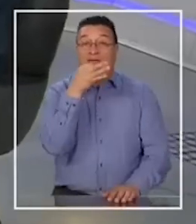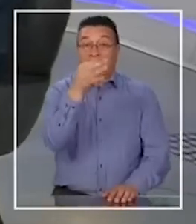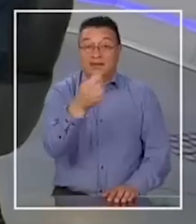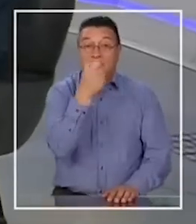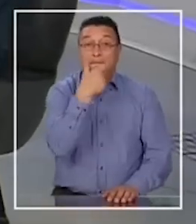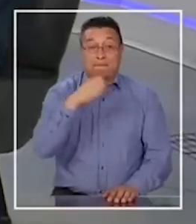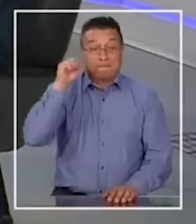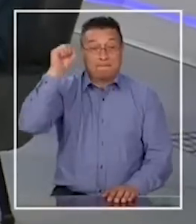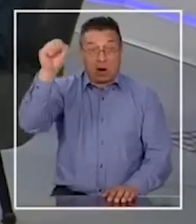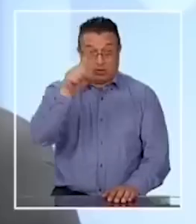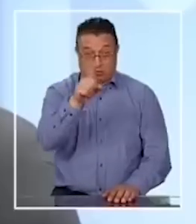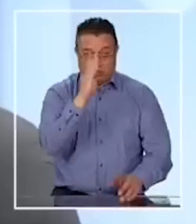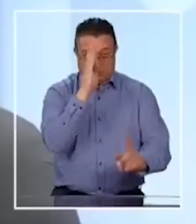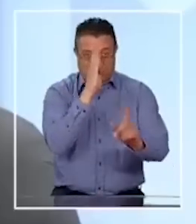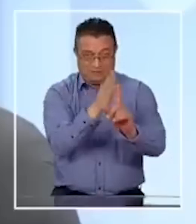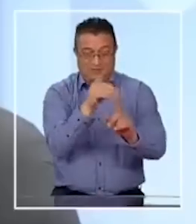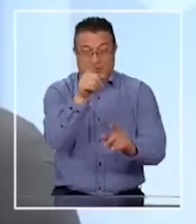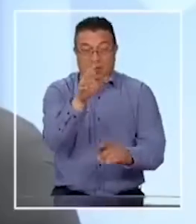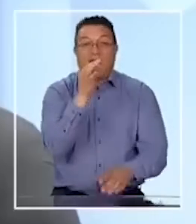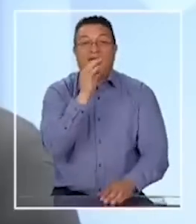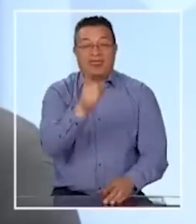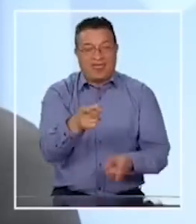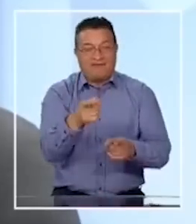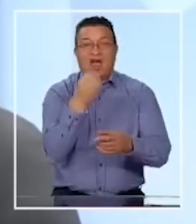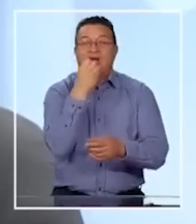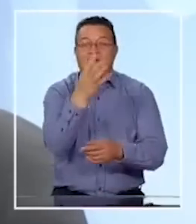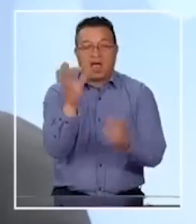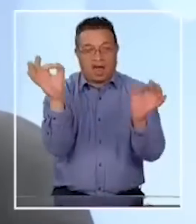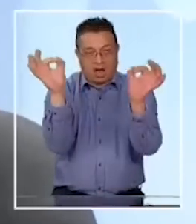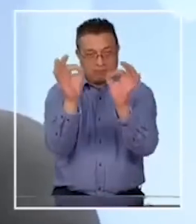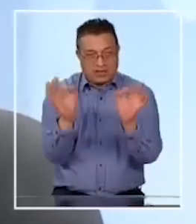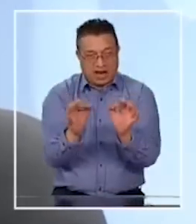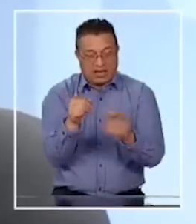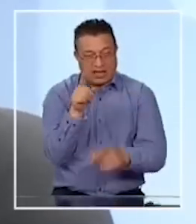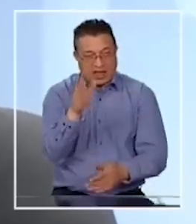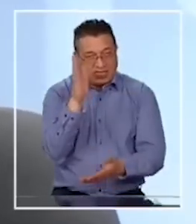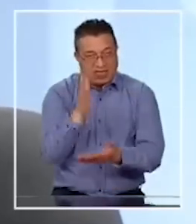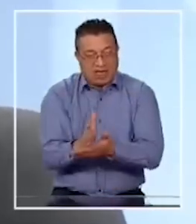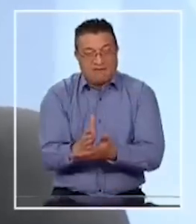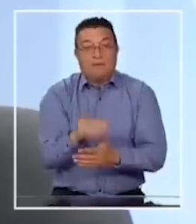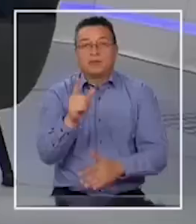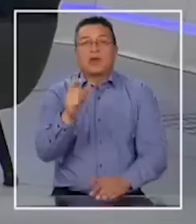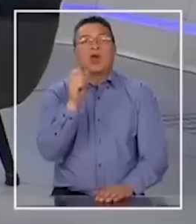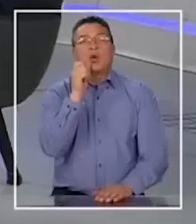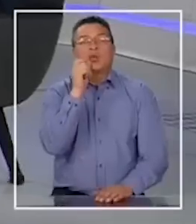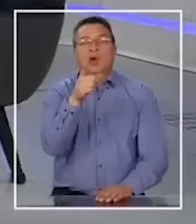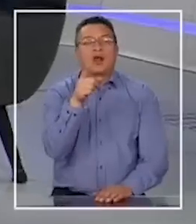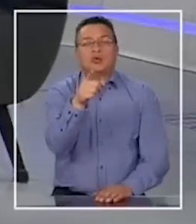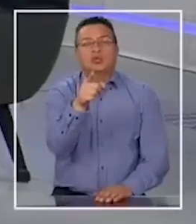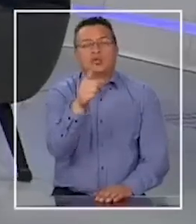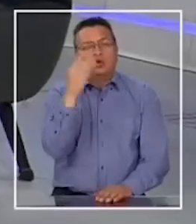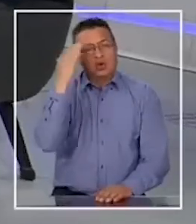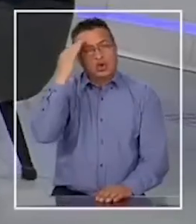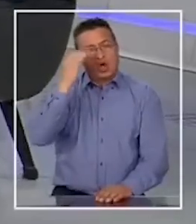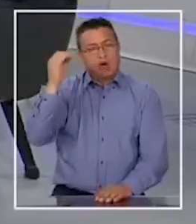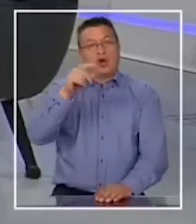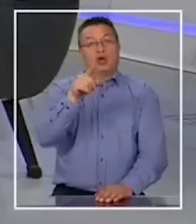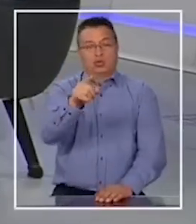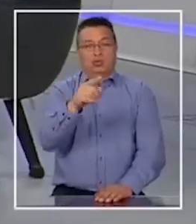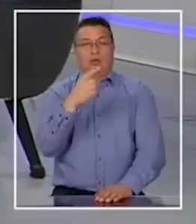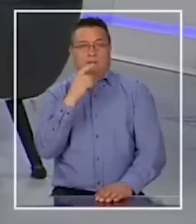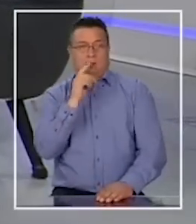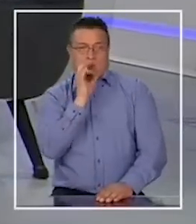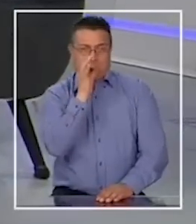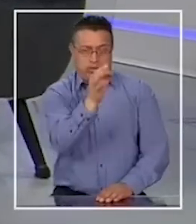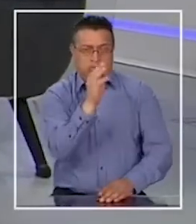boriche dijo concretamente usted tiene la obligación de salir a explicar esto Le quiero preguntar cuál es la relación que ve usted porque finalmente usted sale